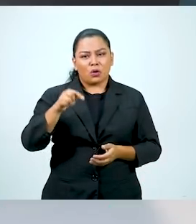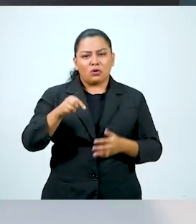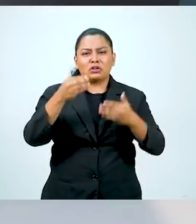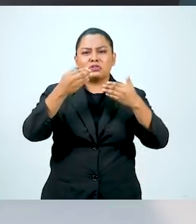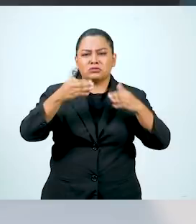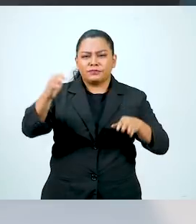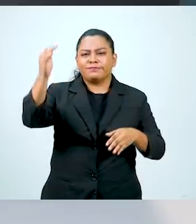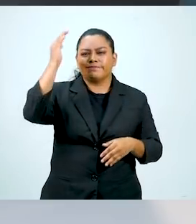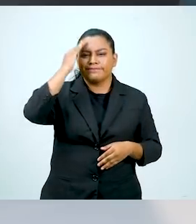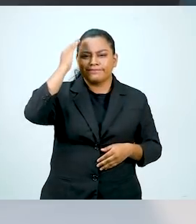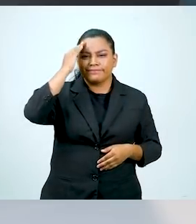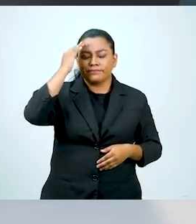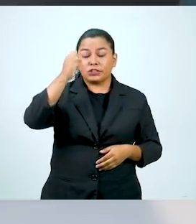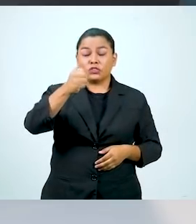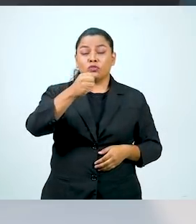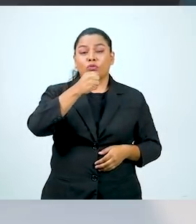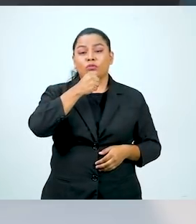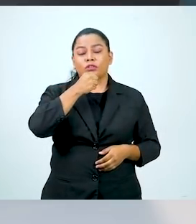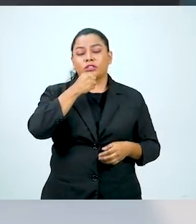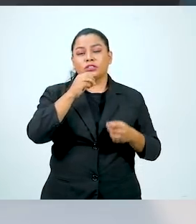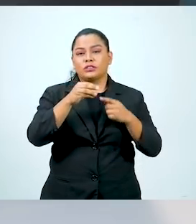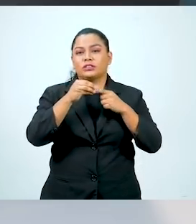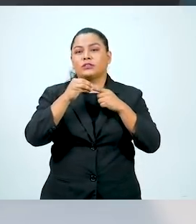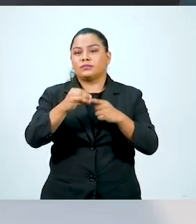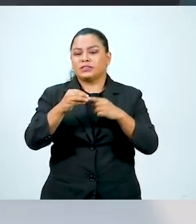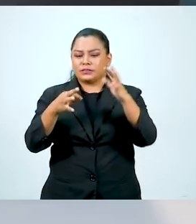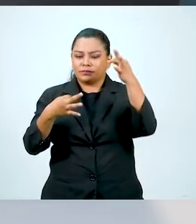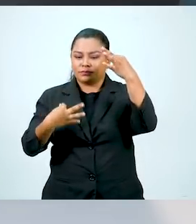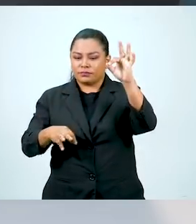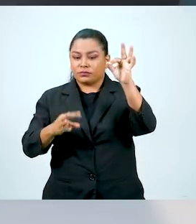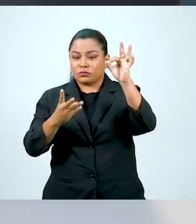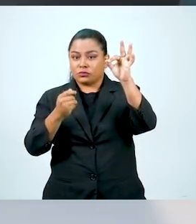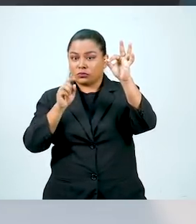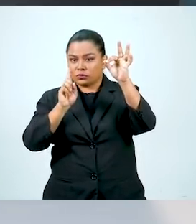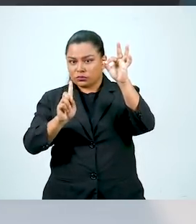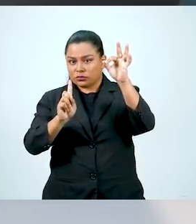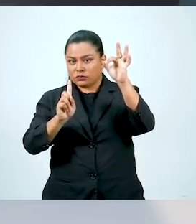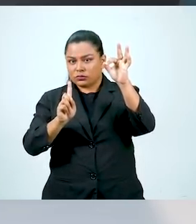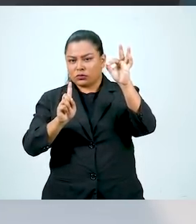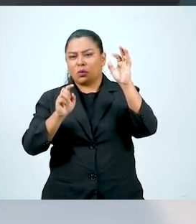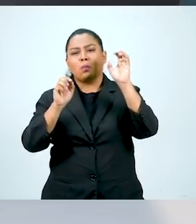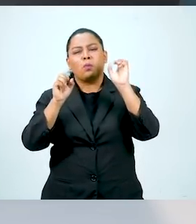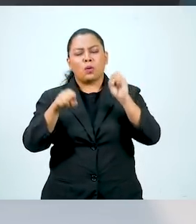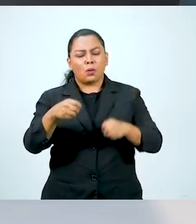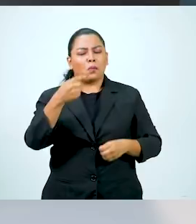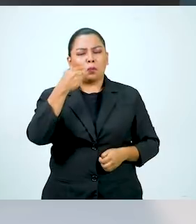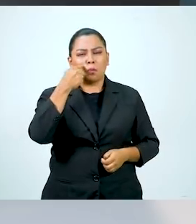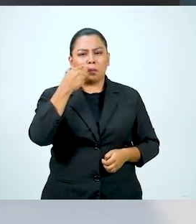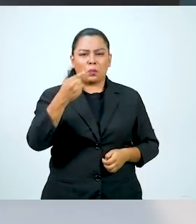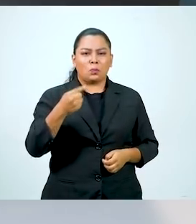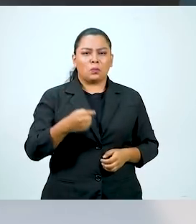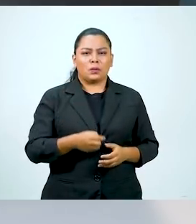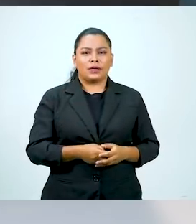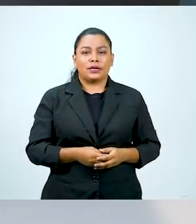Ahora que ya conocimos las orientaciones específicas de la página 1, en estas podemos